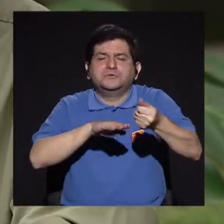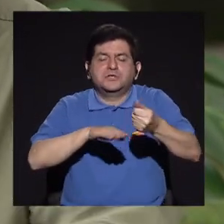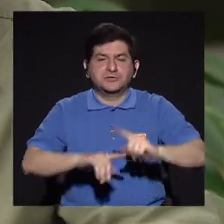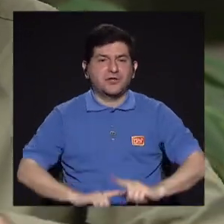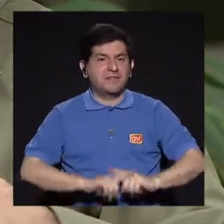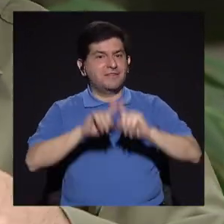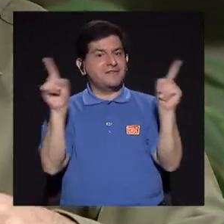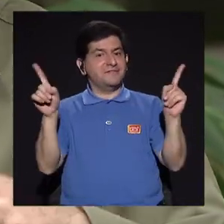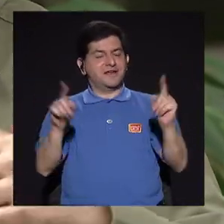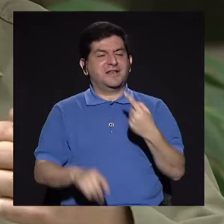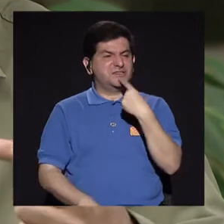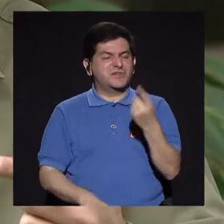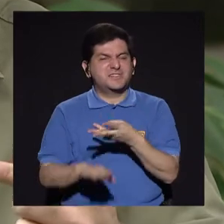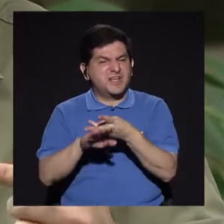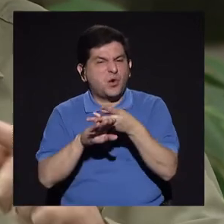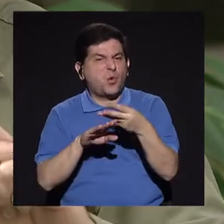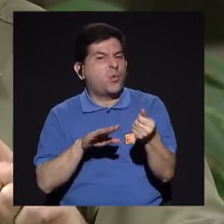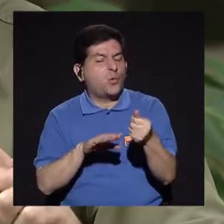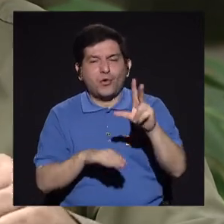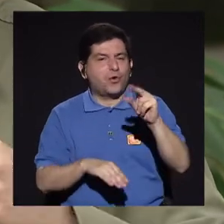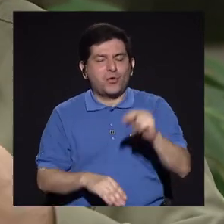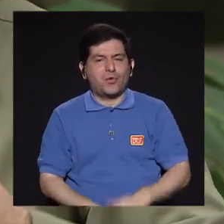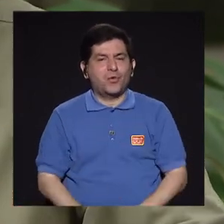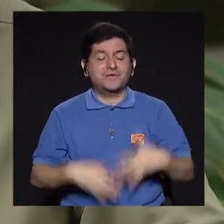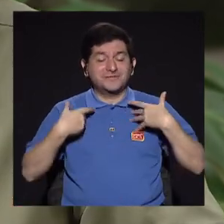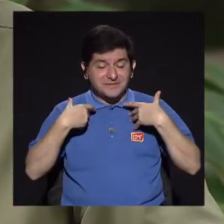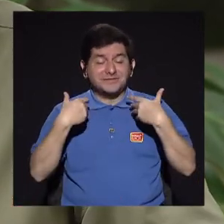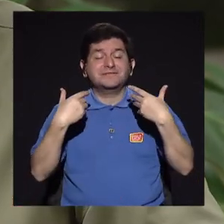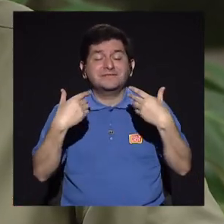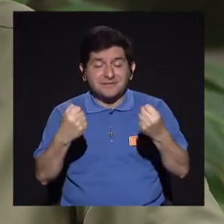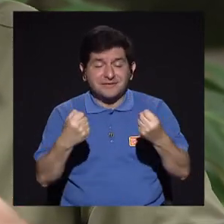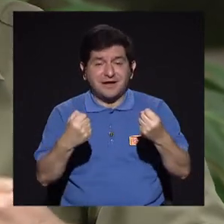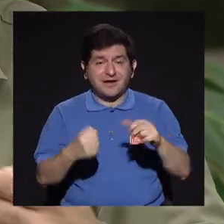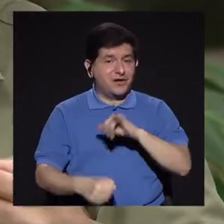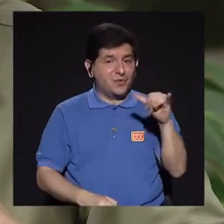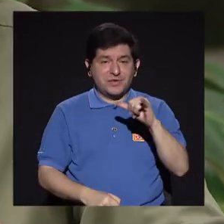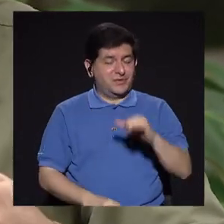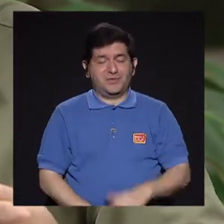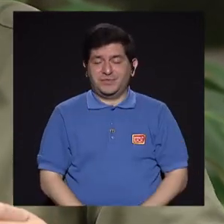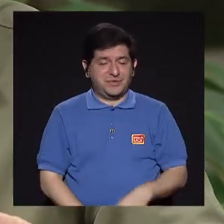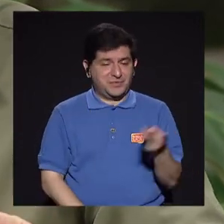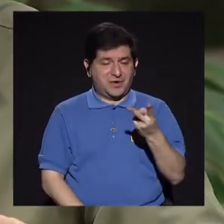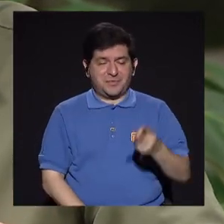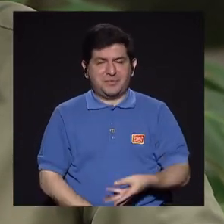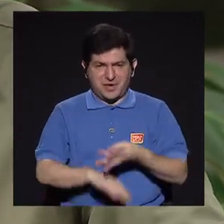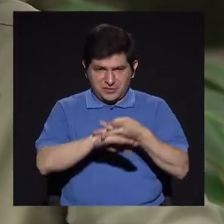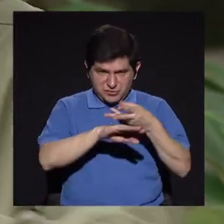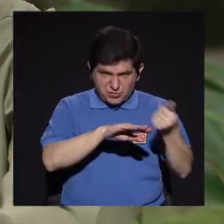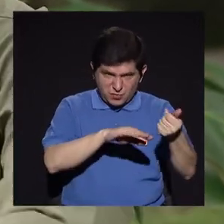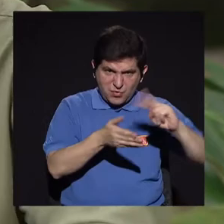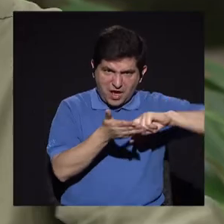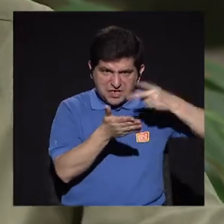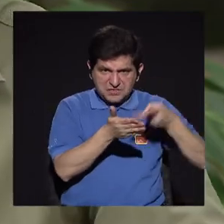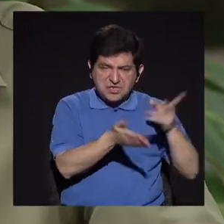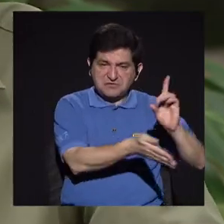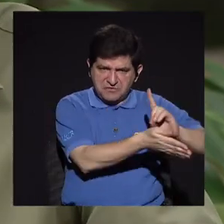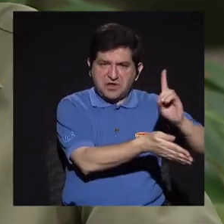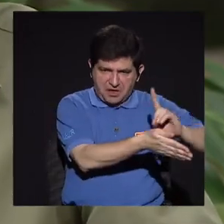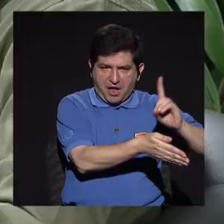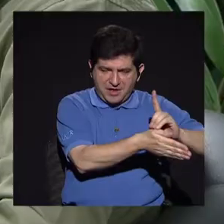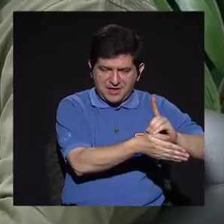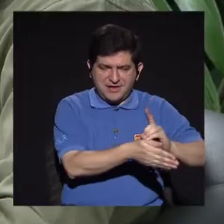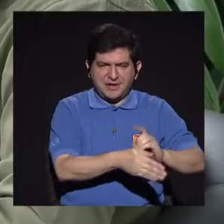una diferencia porque decimos curación. No, es sanación. No es lo mismo sanar que curar. Curar le corresponde más al